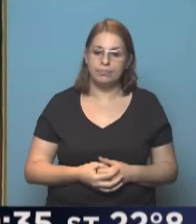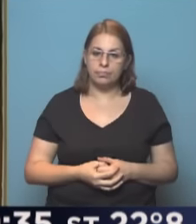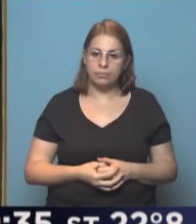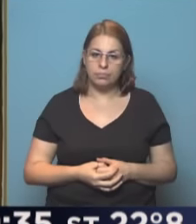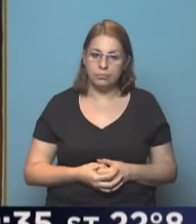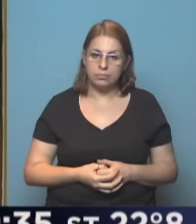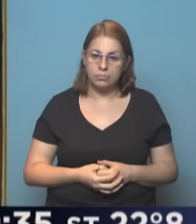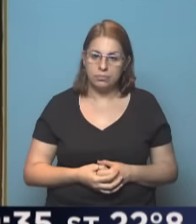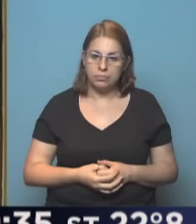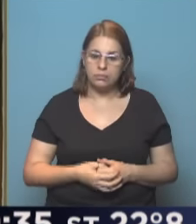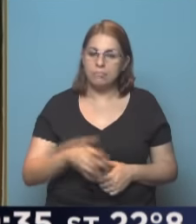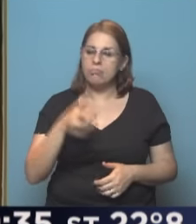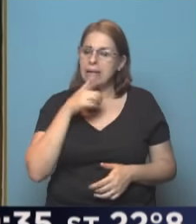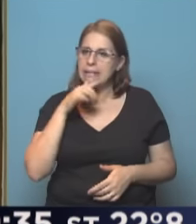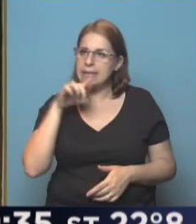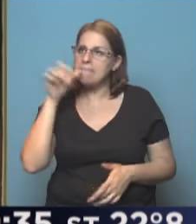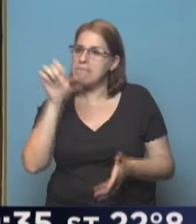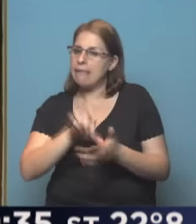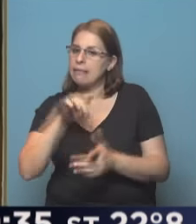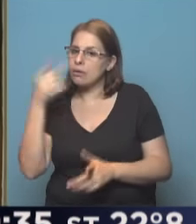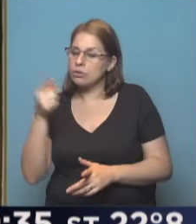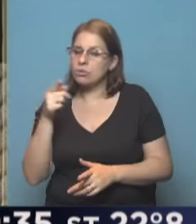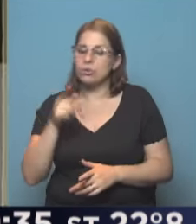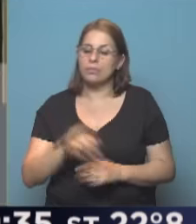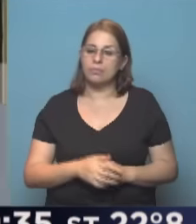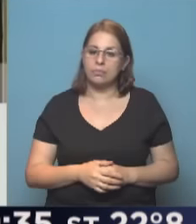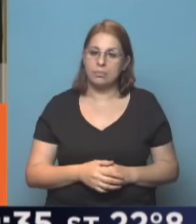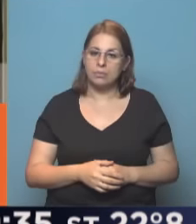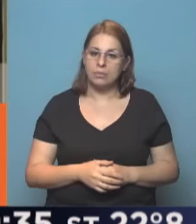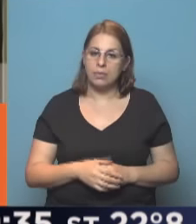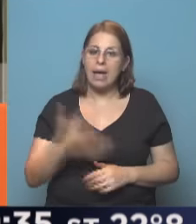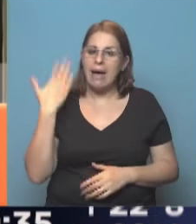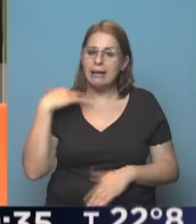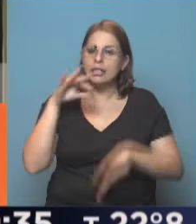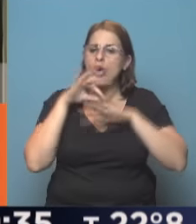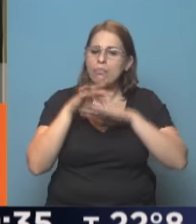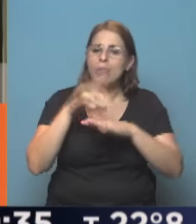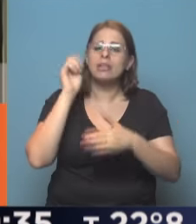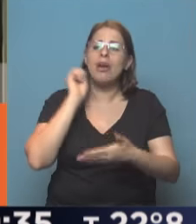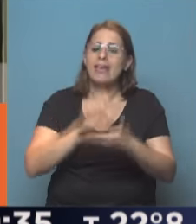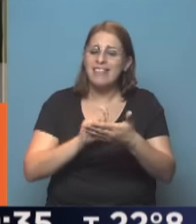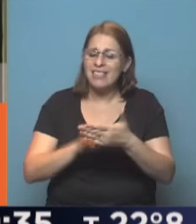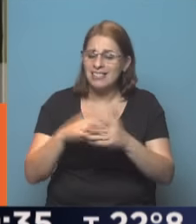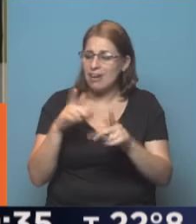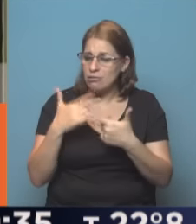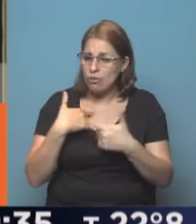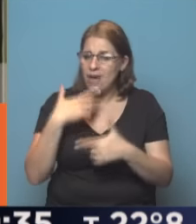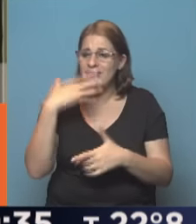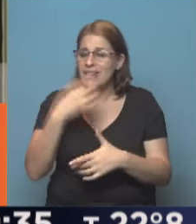Se parece más a ese país que no tenía compromiso con las estadísticas y con la